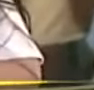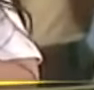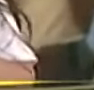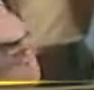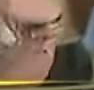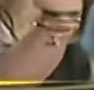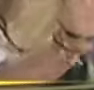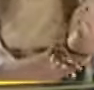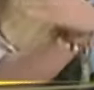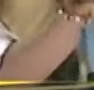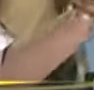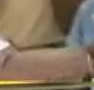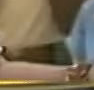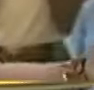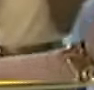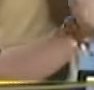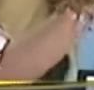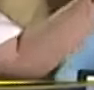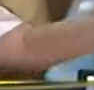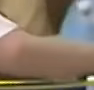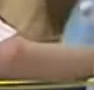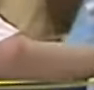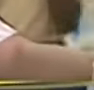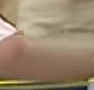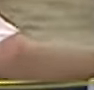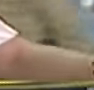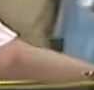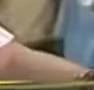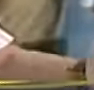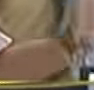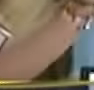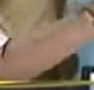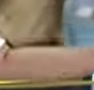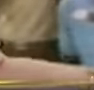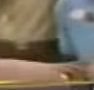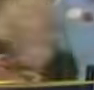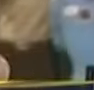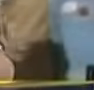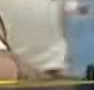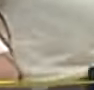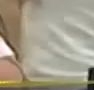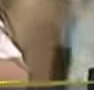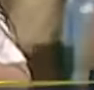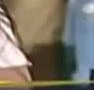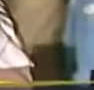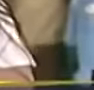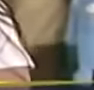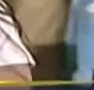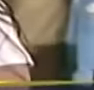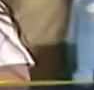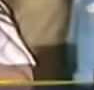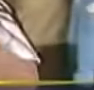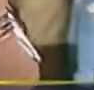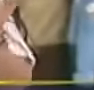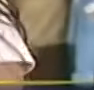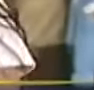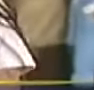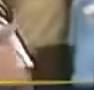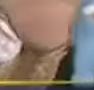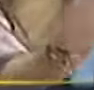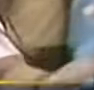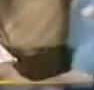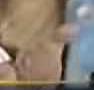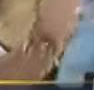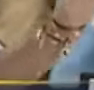nuestra madre, con nuestro papá, siempre recordamos ese acto de votación. Y qué bonito recuerdo tiene una generación completa de